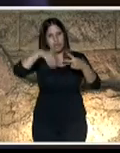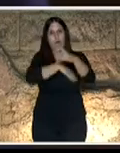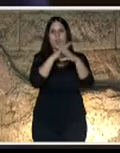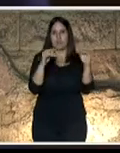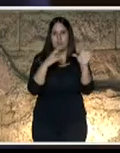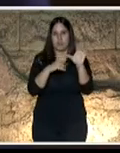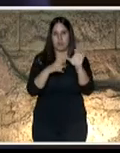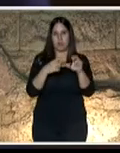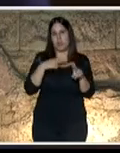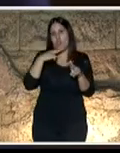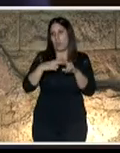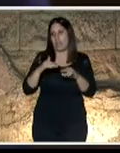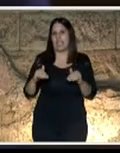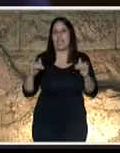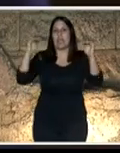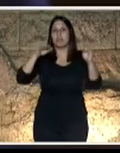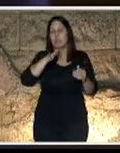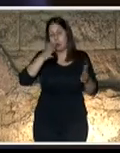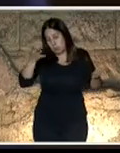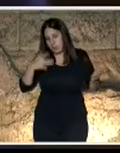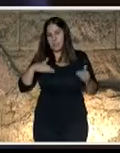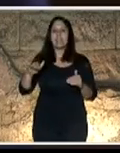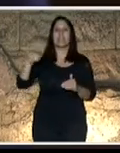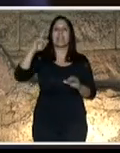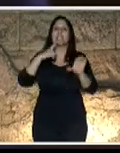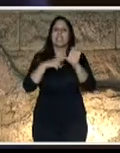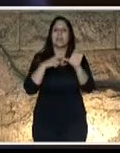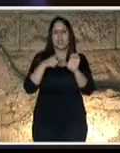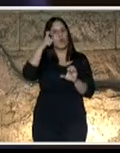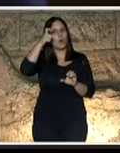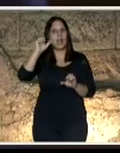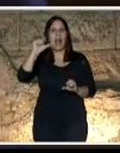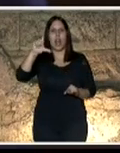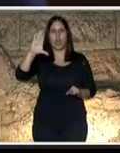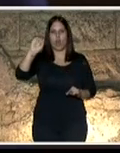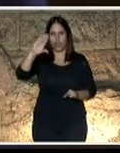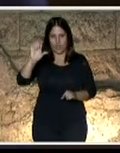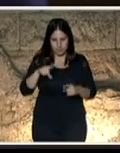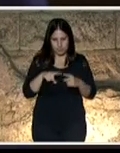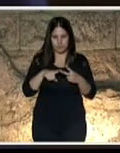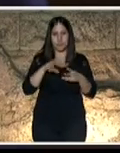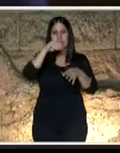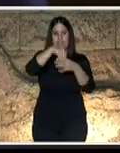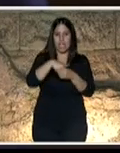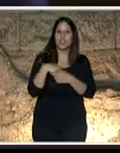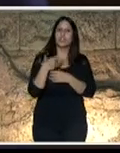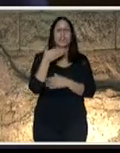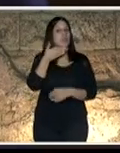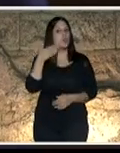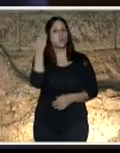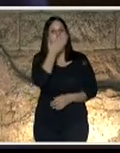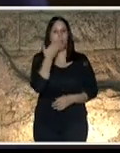gigante, no sé por qué, pero gigante extremeño en Puebla de Alcocer, colegiado de honor del ilustre Colegio de Médicos de